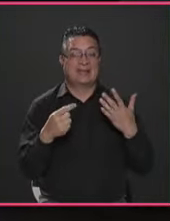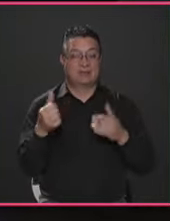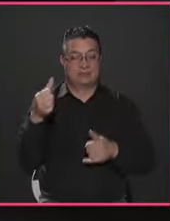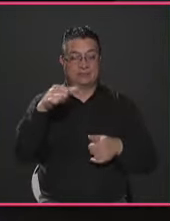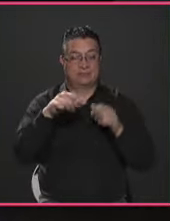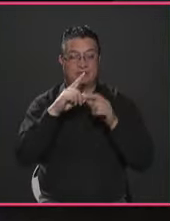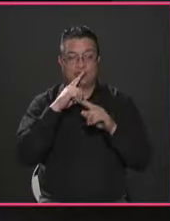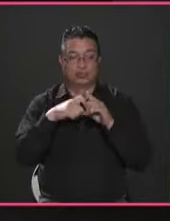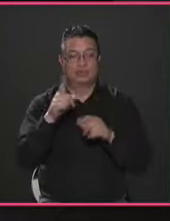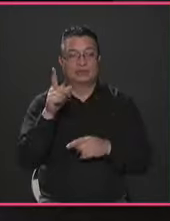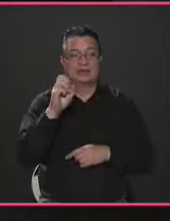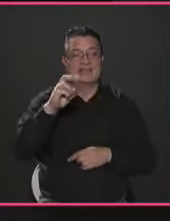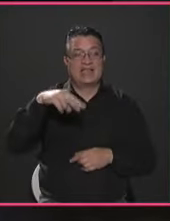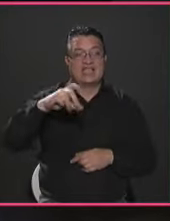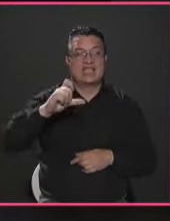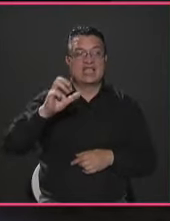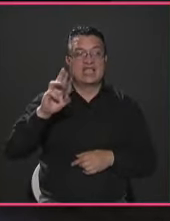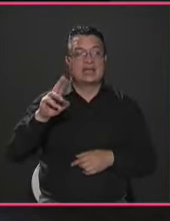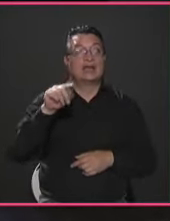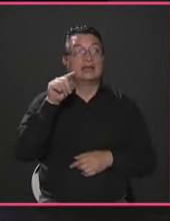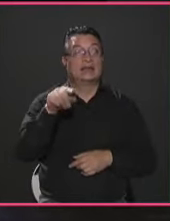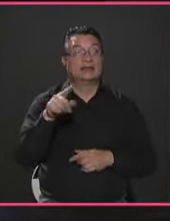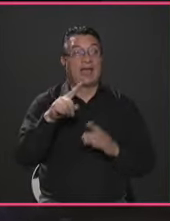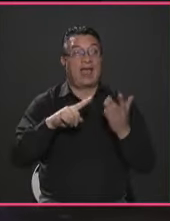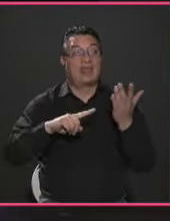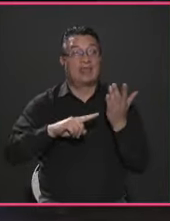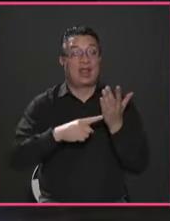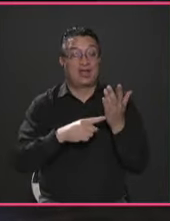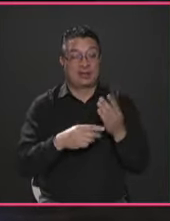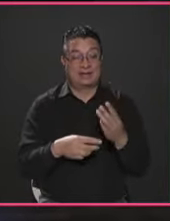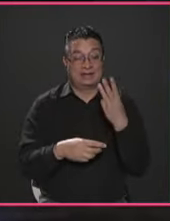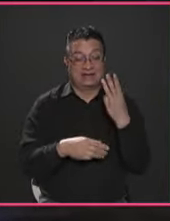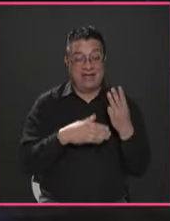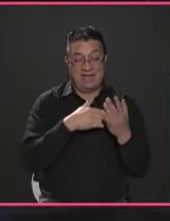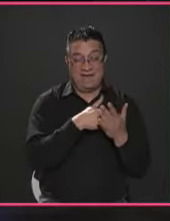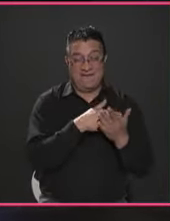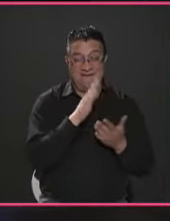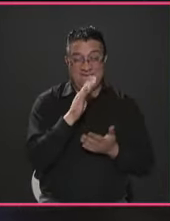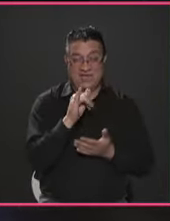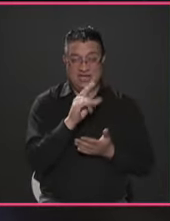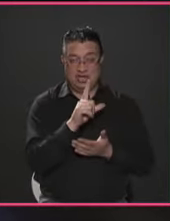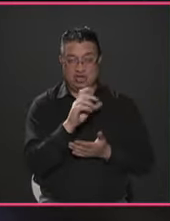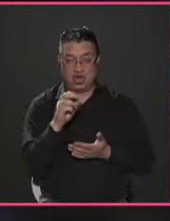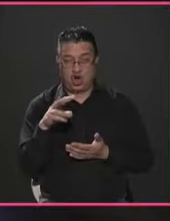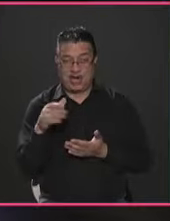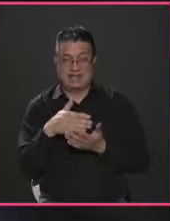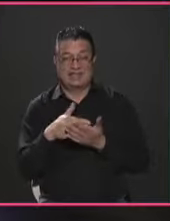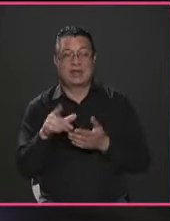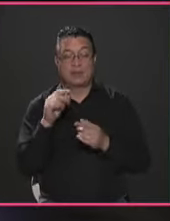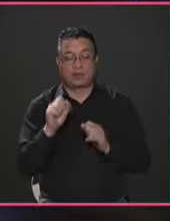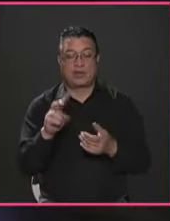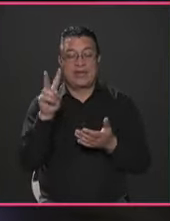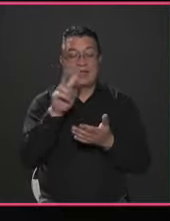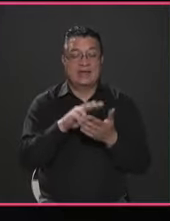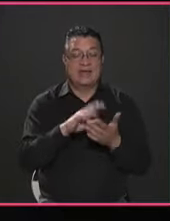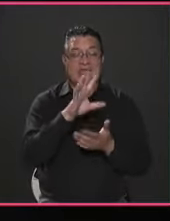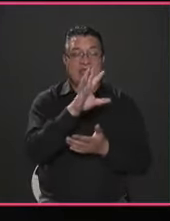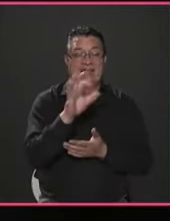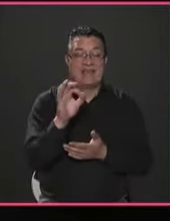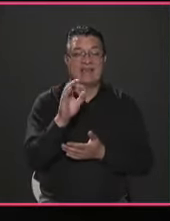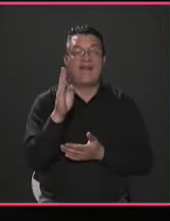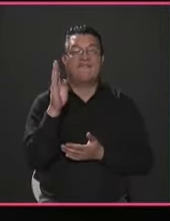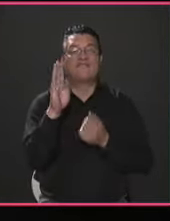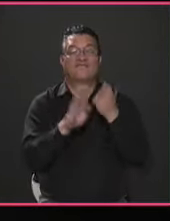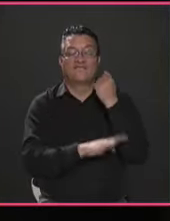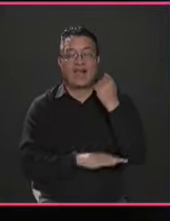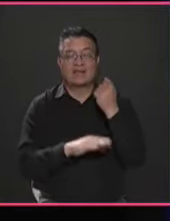de apellido sanger Y esa tecnología de estos 3 billones de bases solo podía leer 500 bases a 700 bases cada